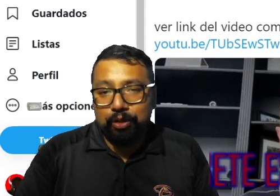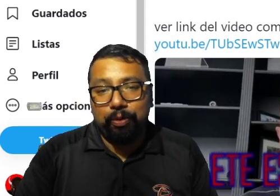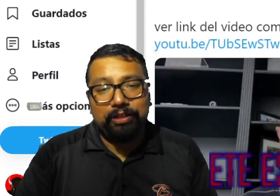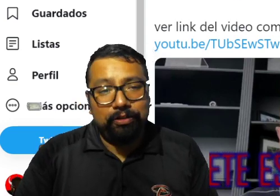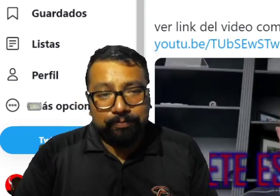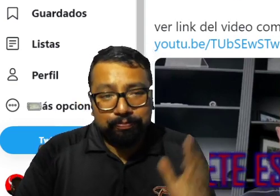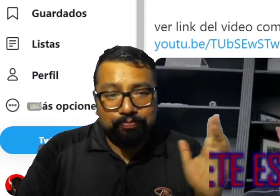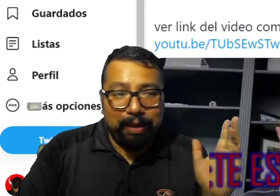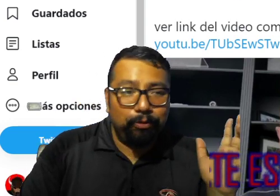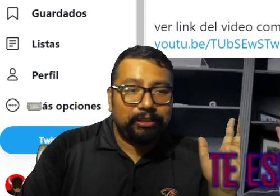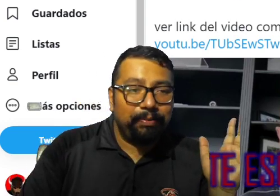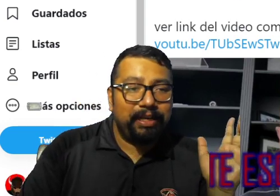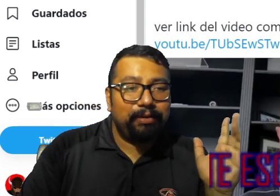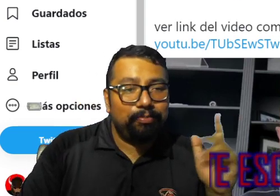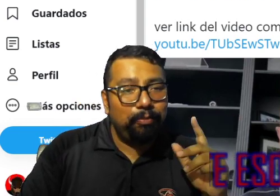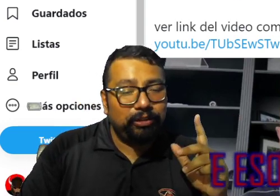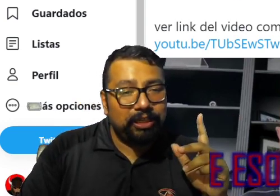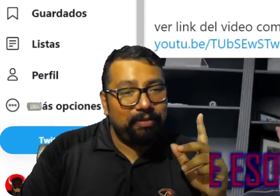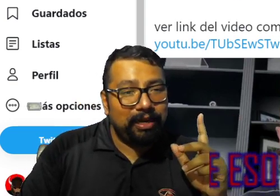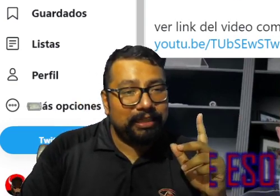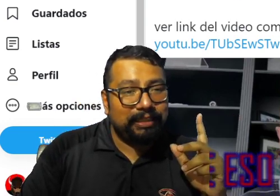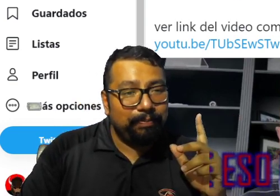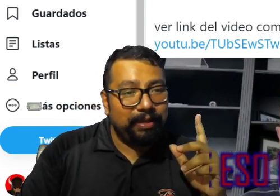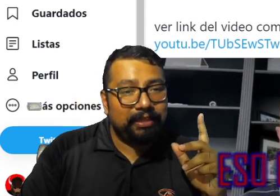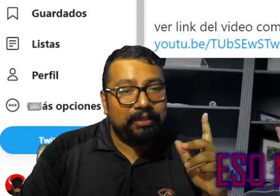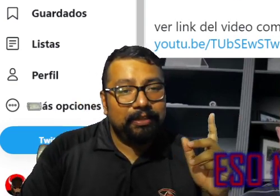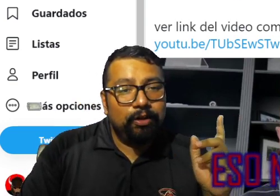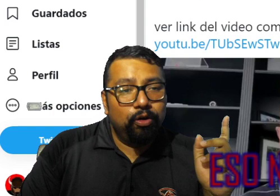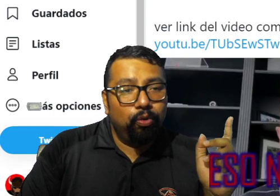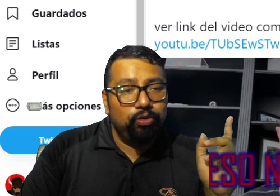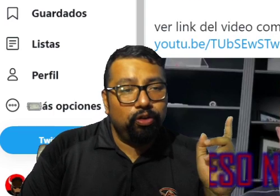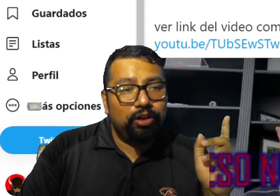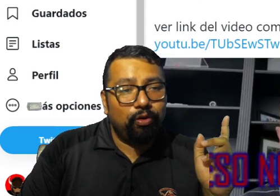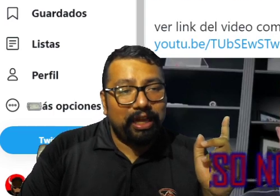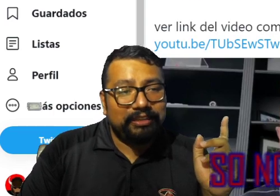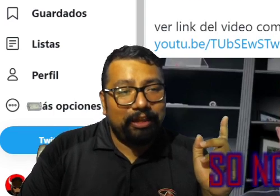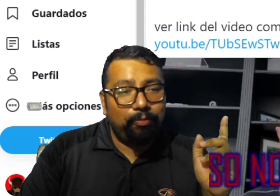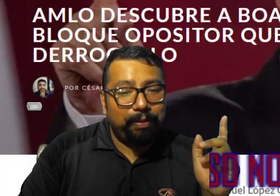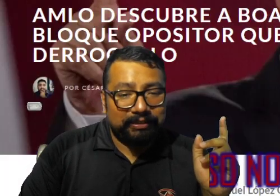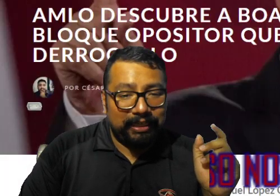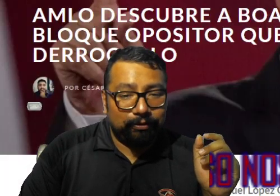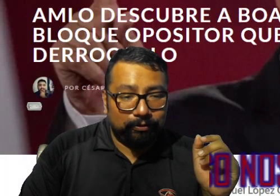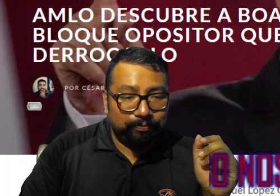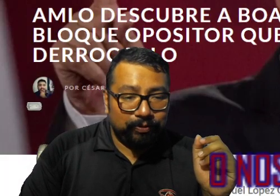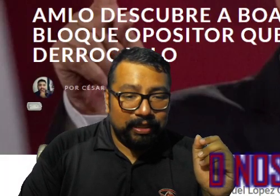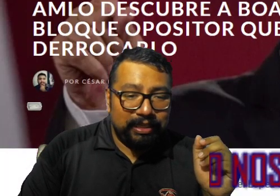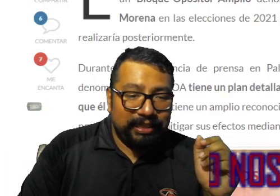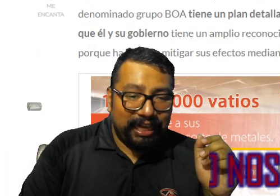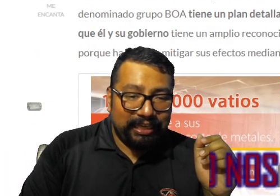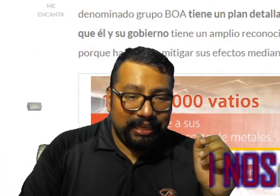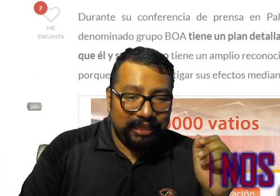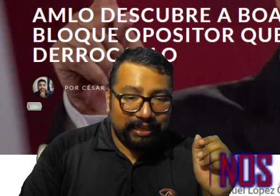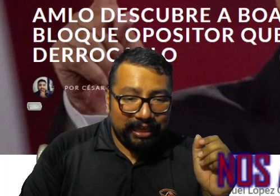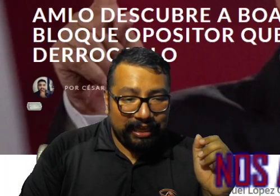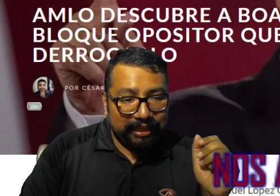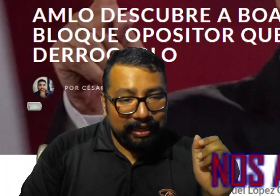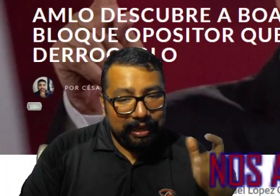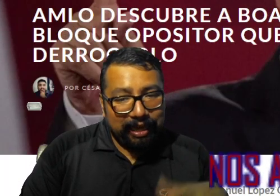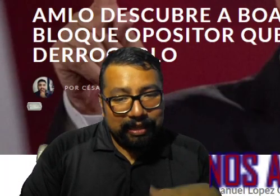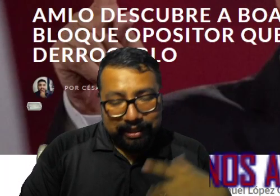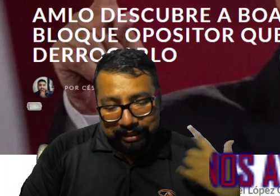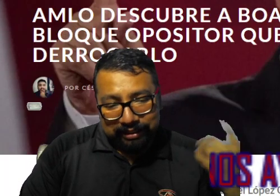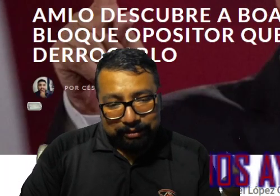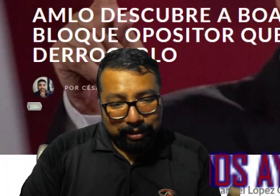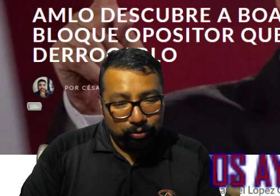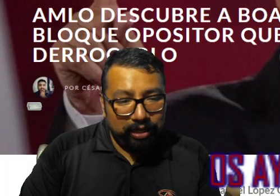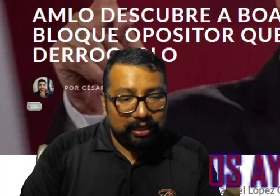y bueno vamos a ver vamos a llevarles también uno de lo que ha estado pasando de aquí de de